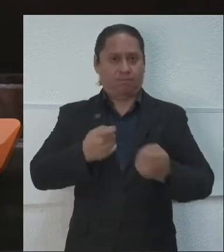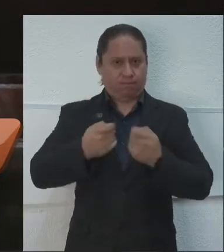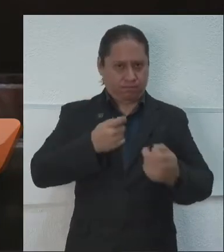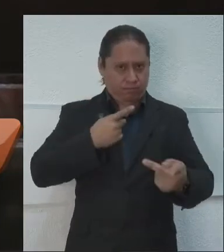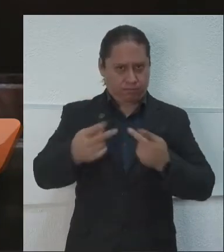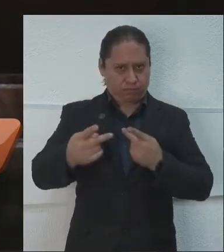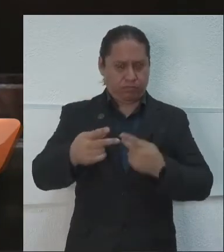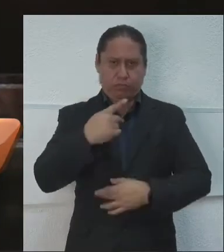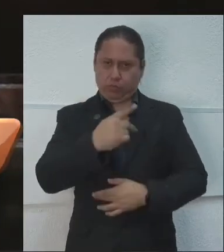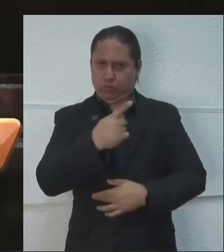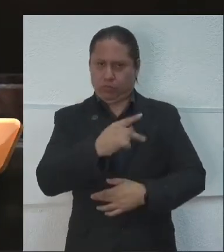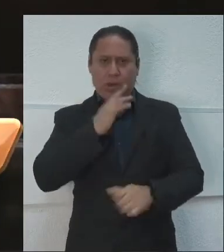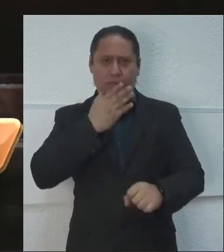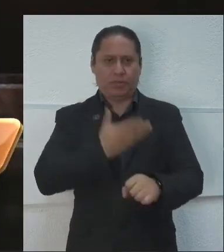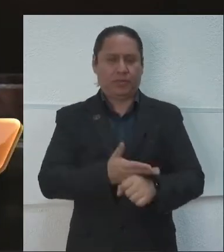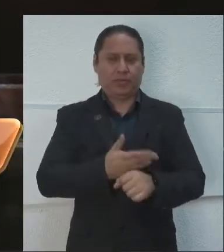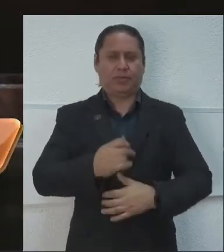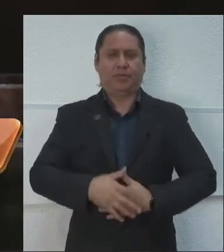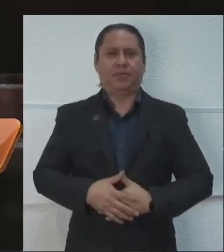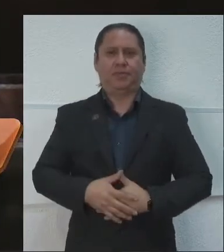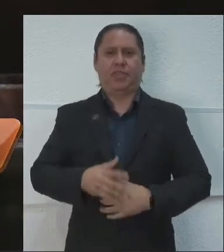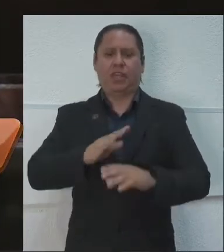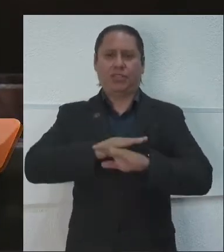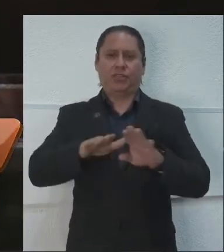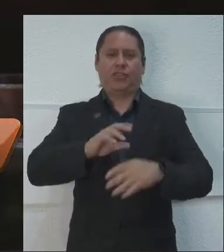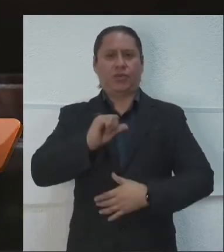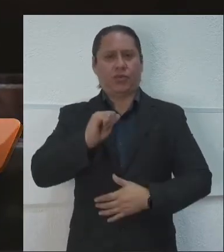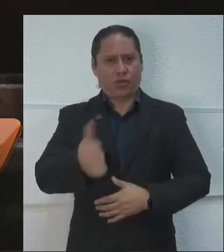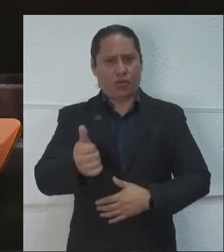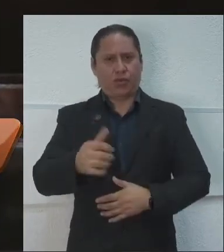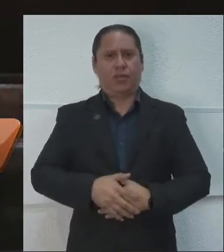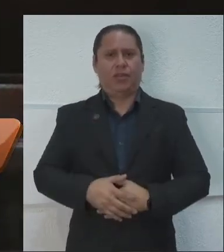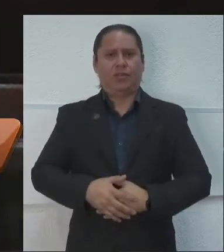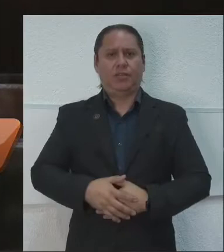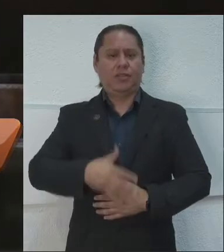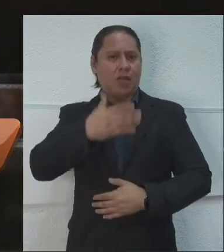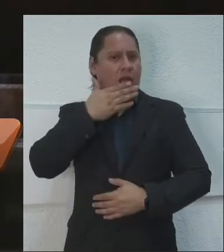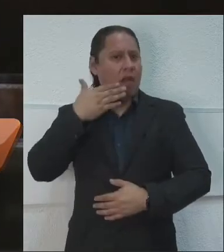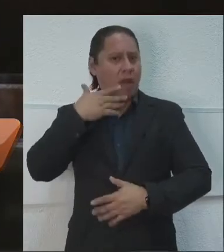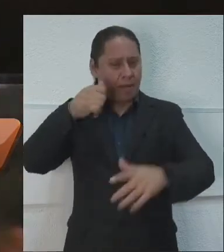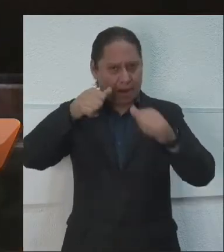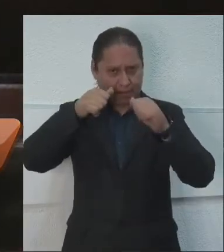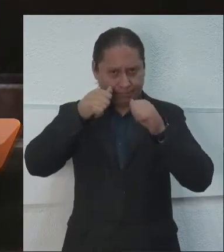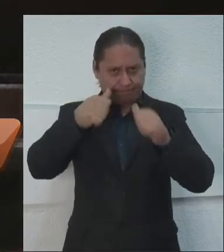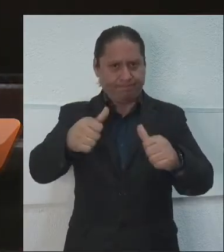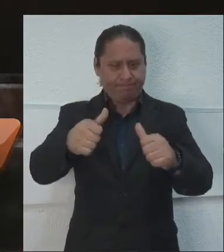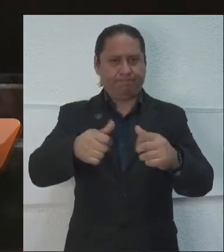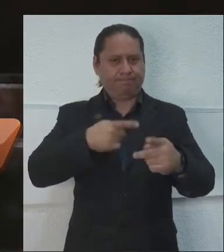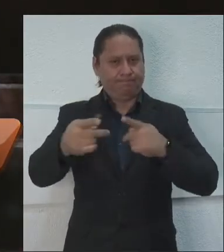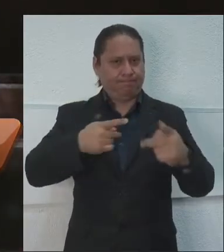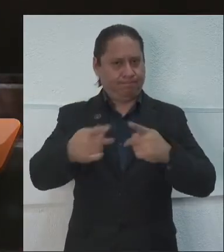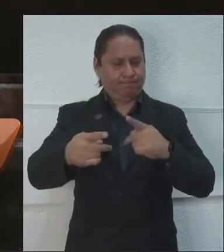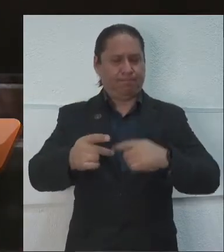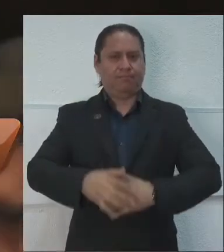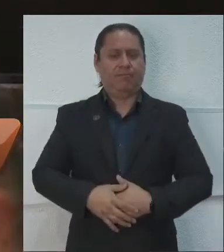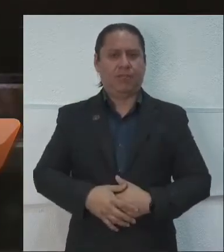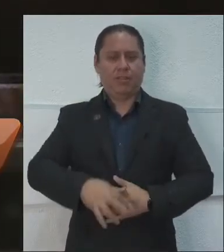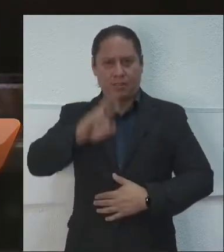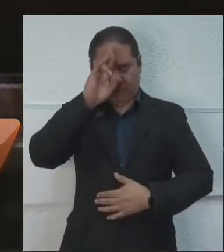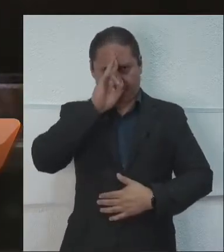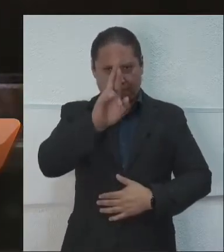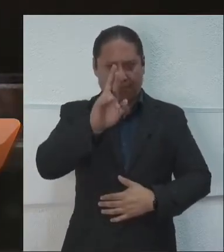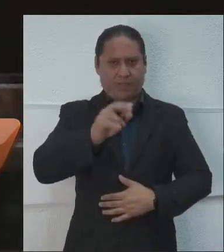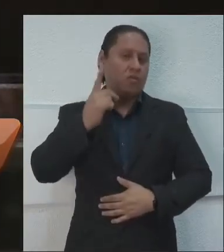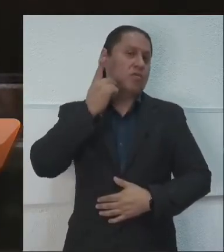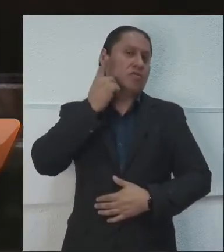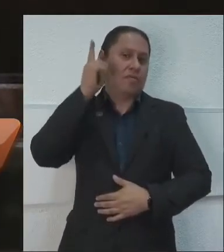trámite legislativo correspondiente. Sin otro particular, quedo de su amable atención y trámite correspondiente.